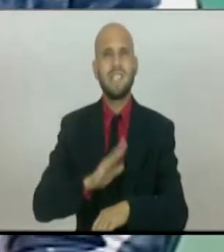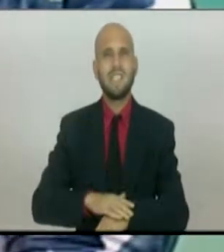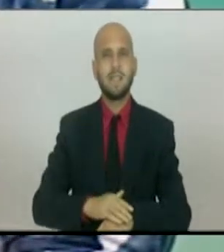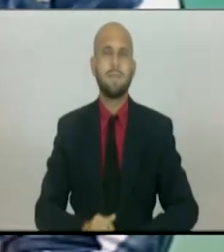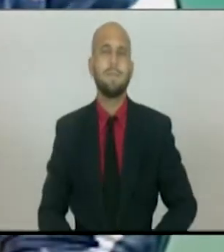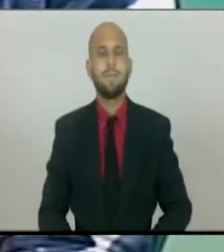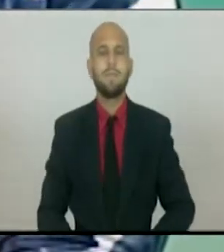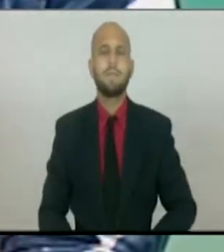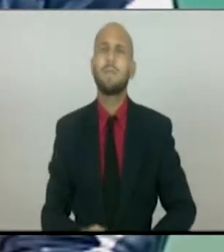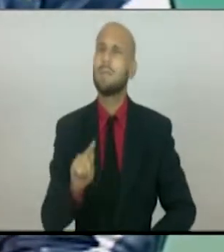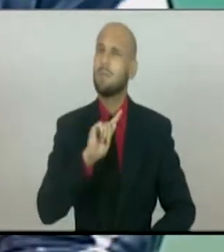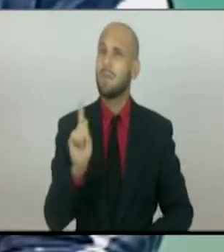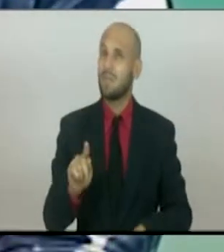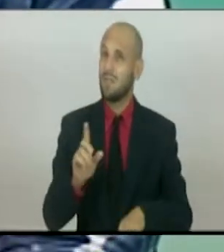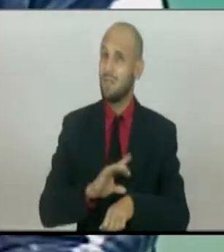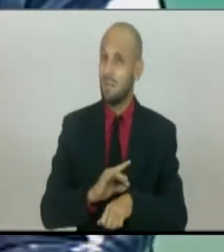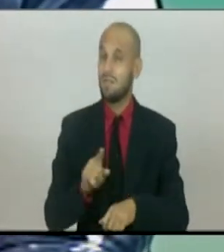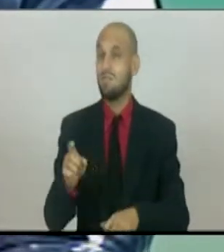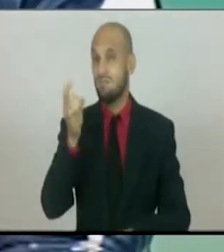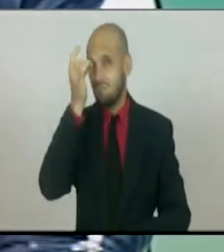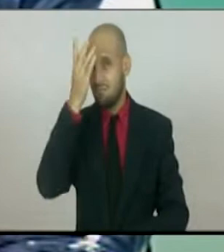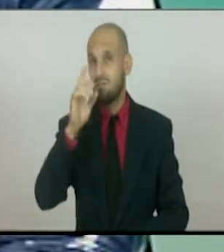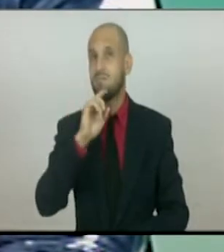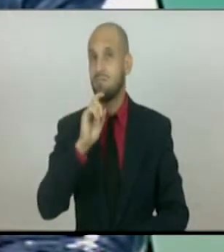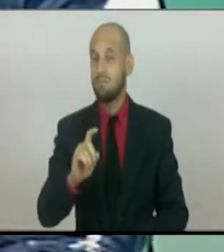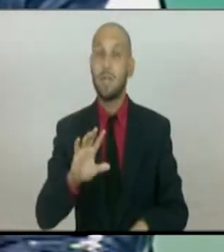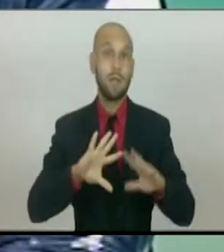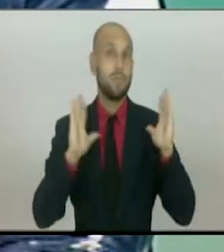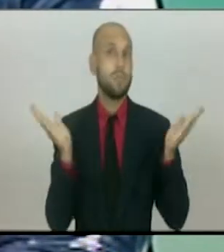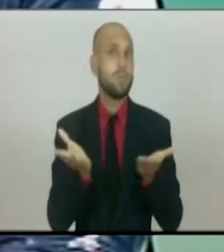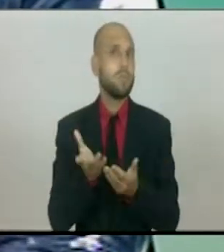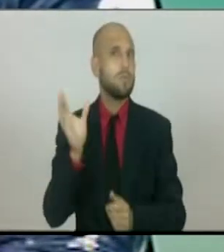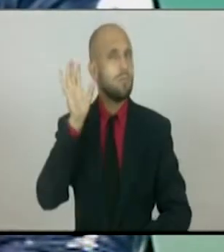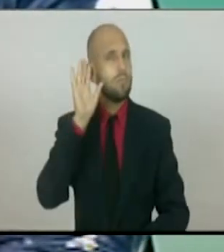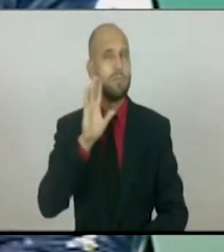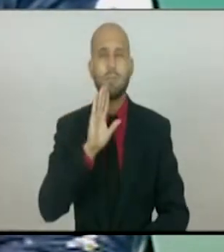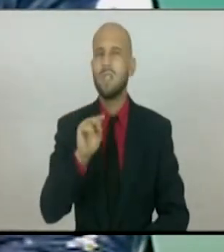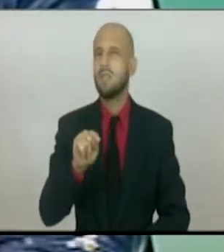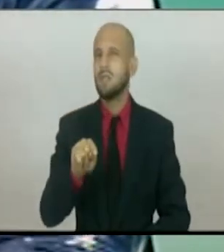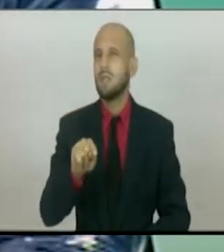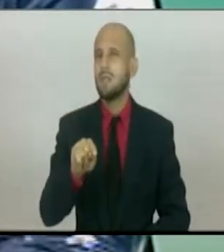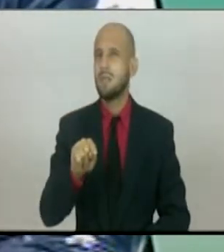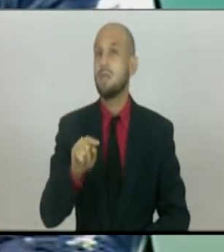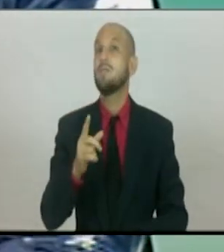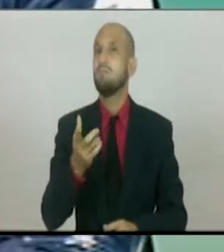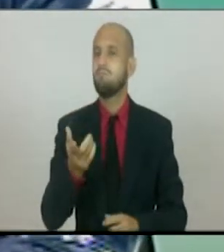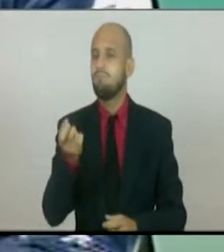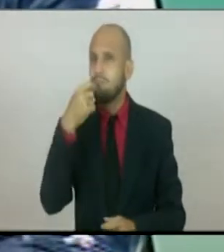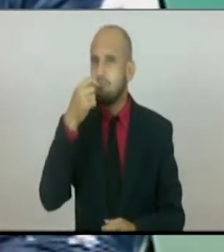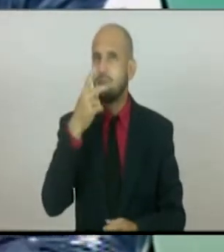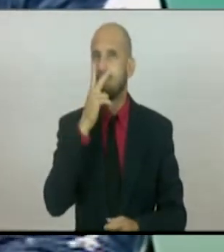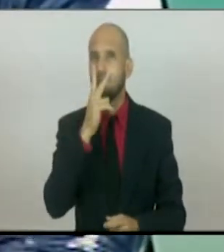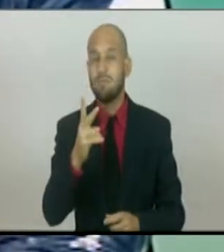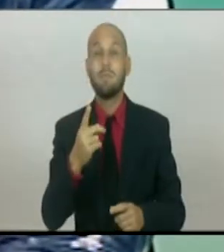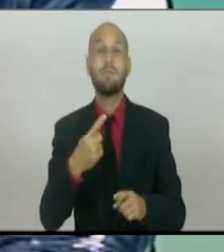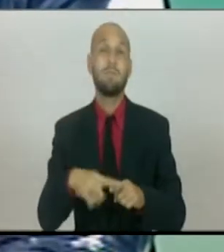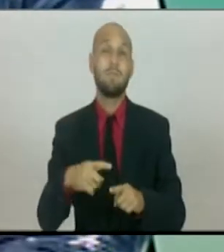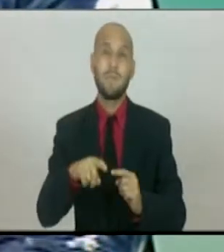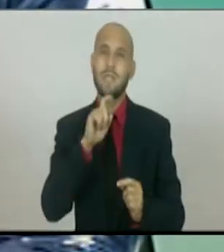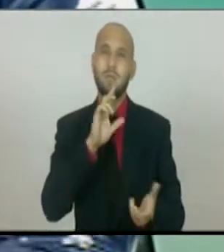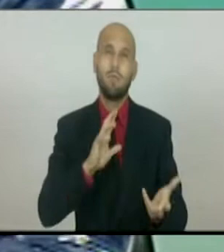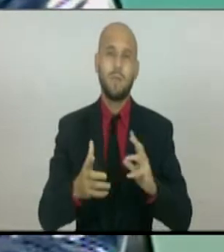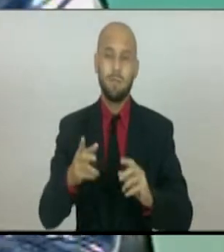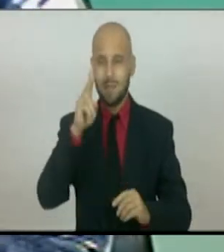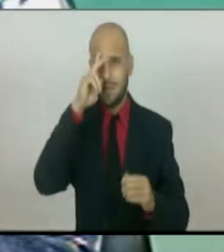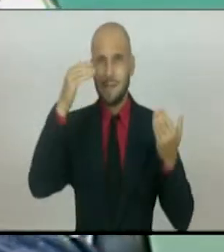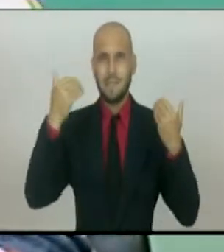por arbovirus son muy complejas y a nivel mundial representan pues una situación muy compleja, como bien decía, para la salud